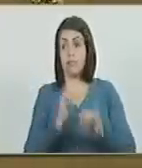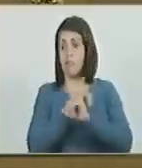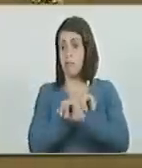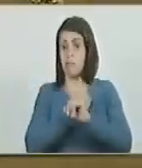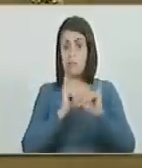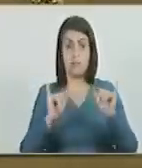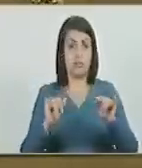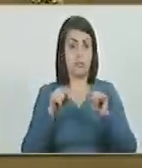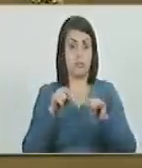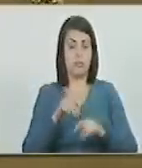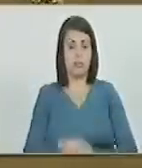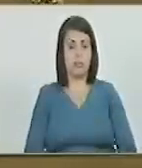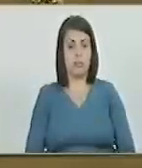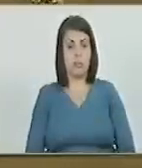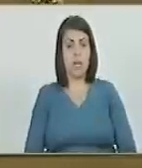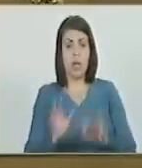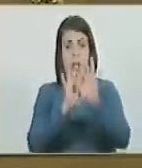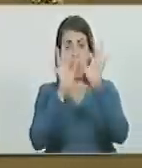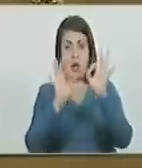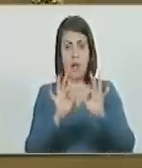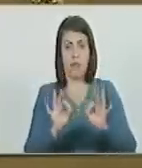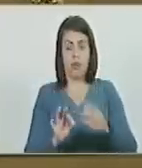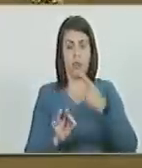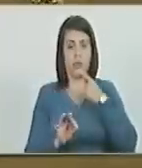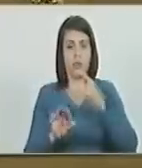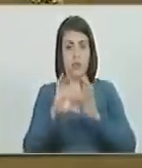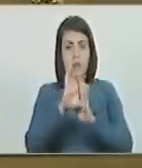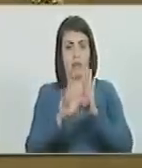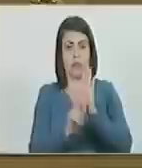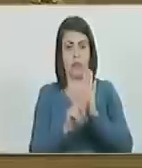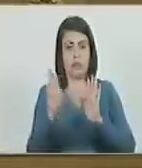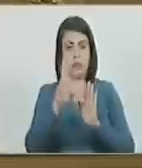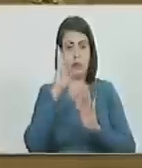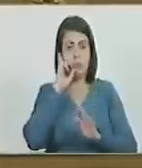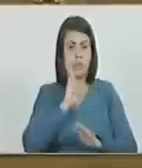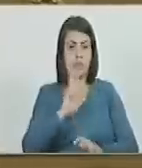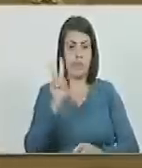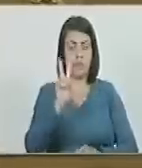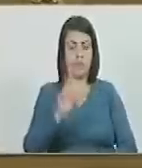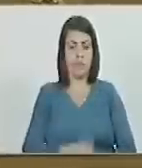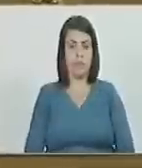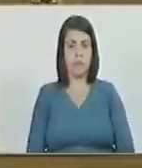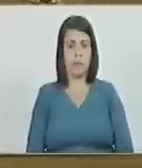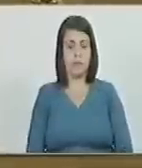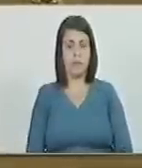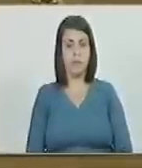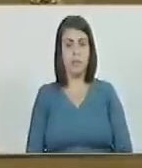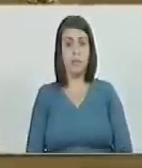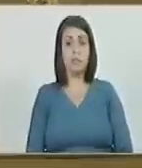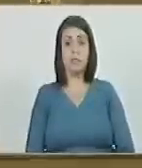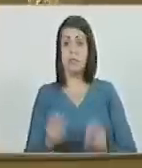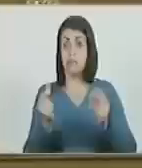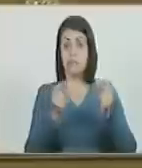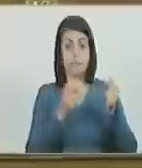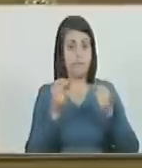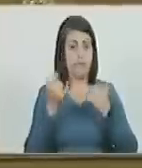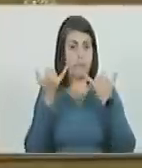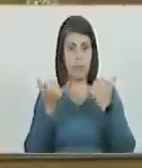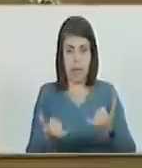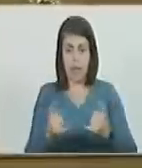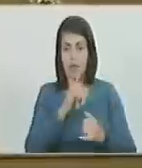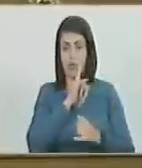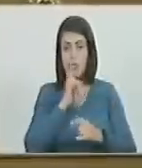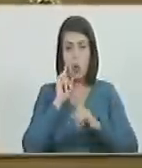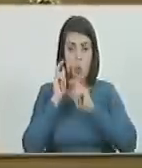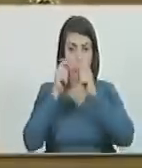sencillamente los mecanismos previstos en la Constitución de la República Bolivariana de Venezuela se activaron. Se nombró